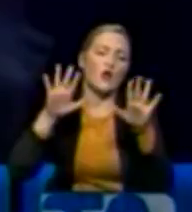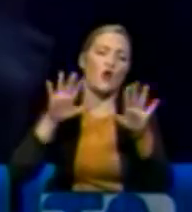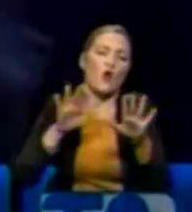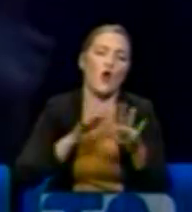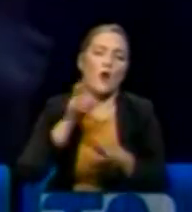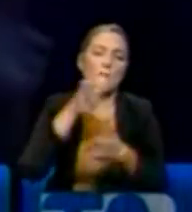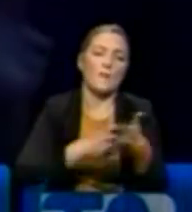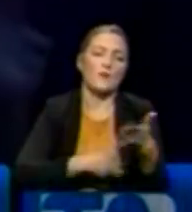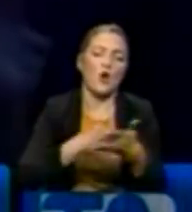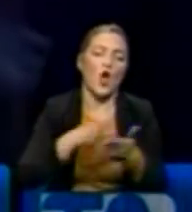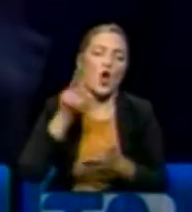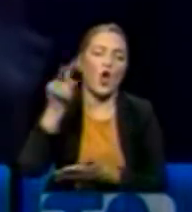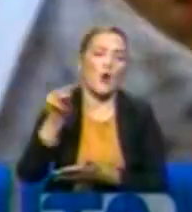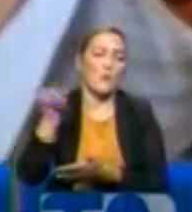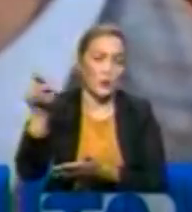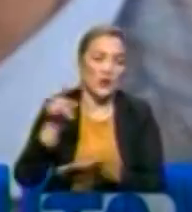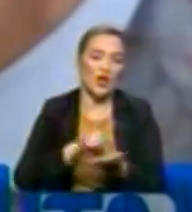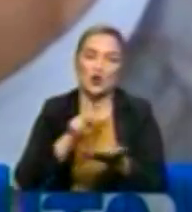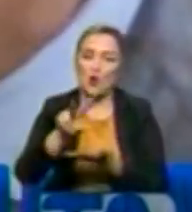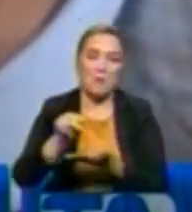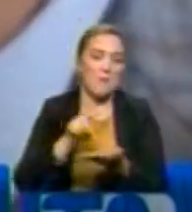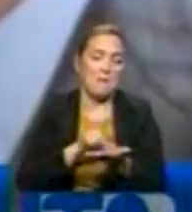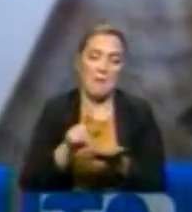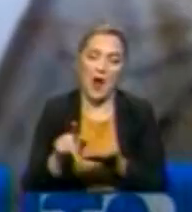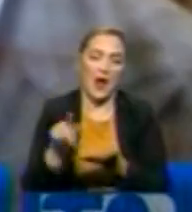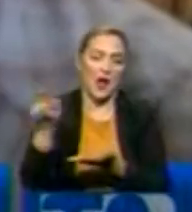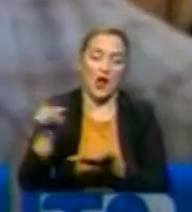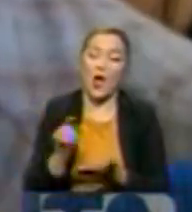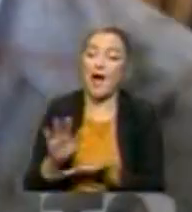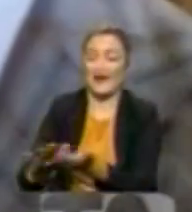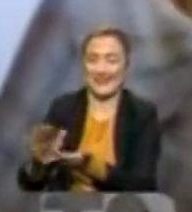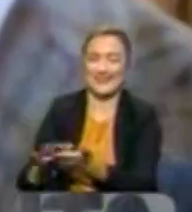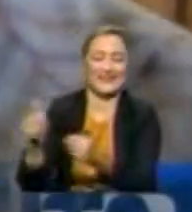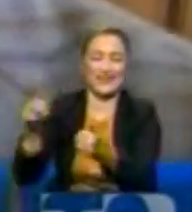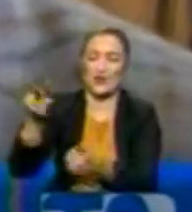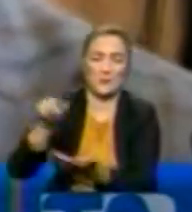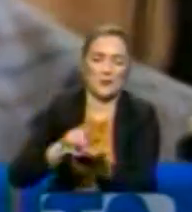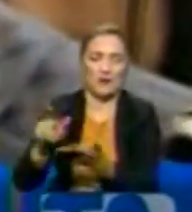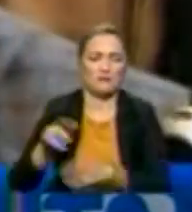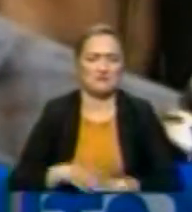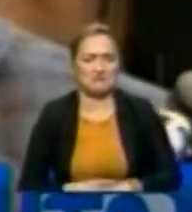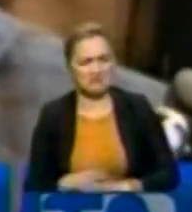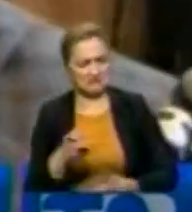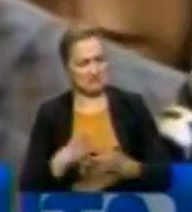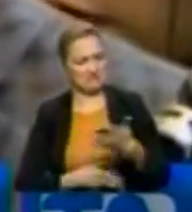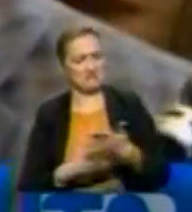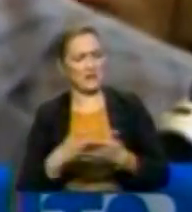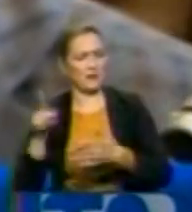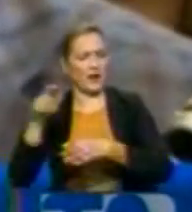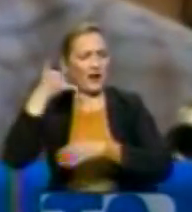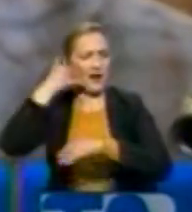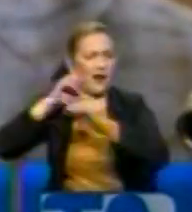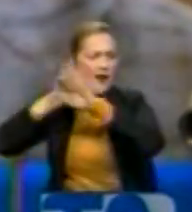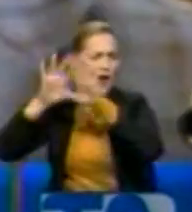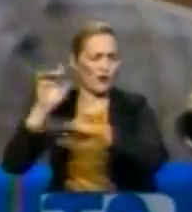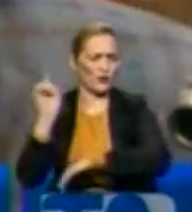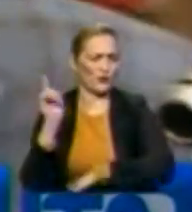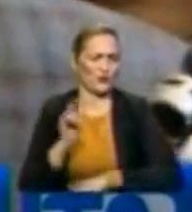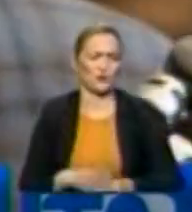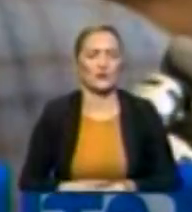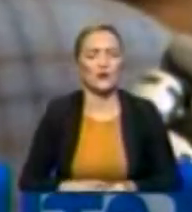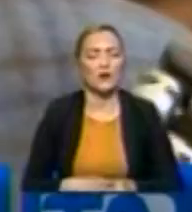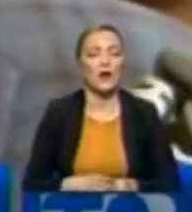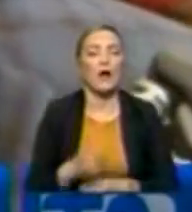dólares perdonada a Carlos Slim. Y no ha habido ningún tipo de glosa desvanecida. Lo que ha existido es